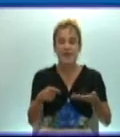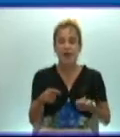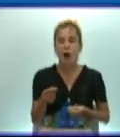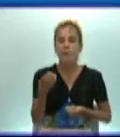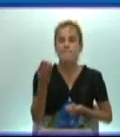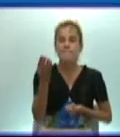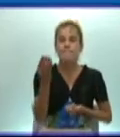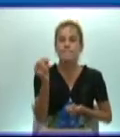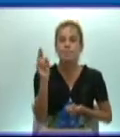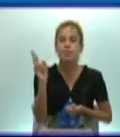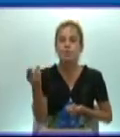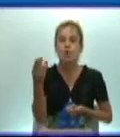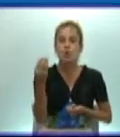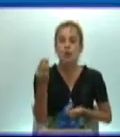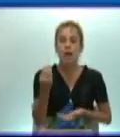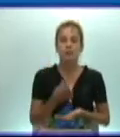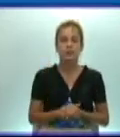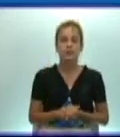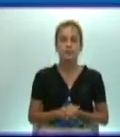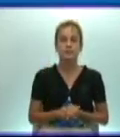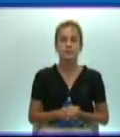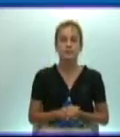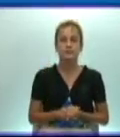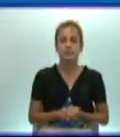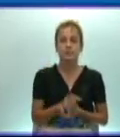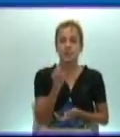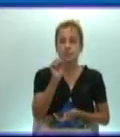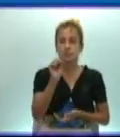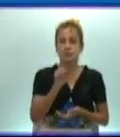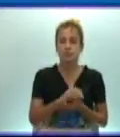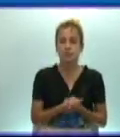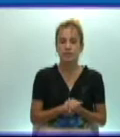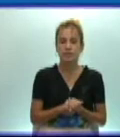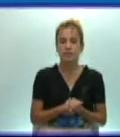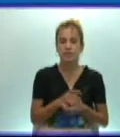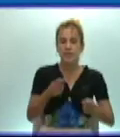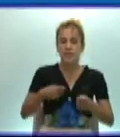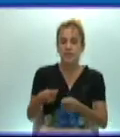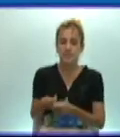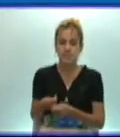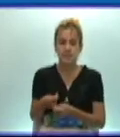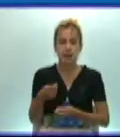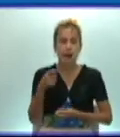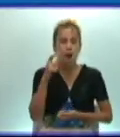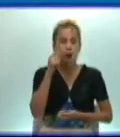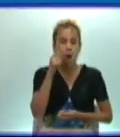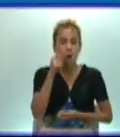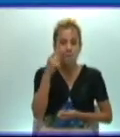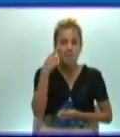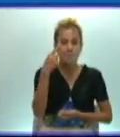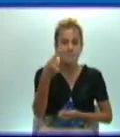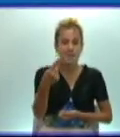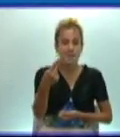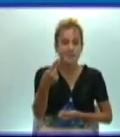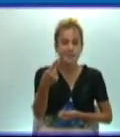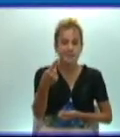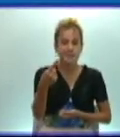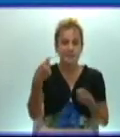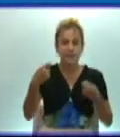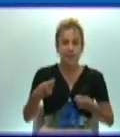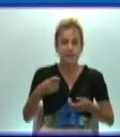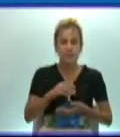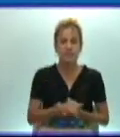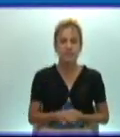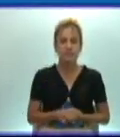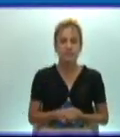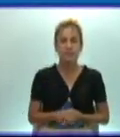siguientes sustantivos: guerrilla, hombre, vez, capaz. Destacamos en la